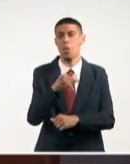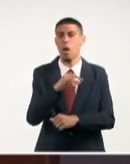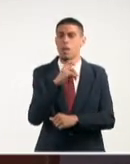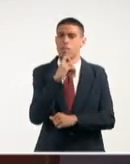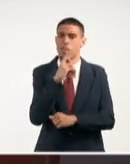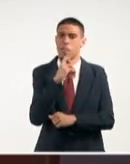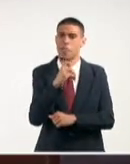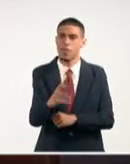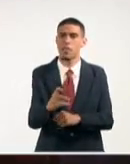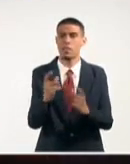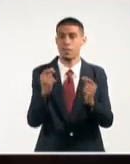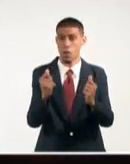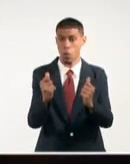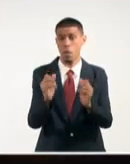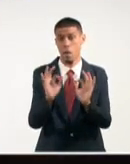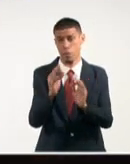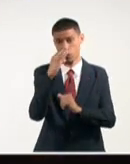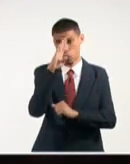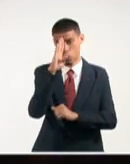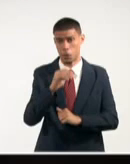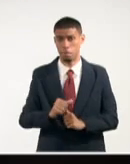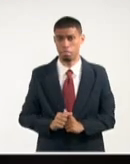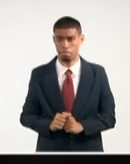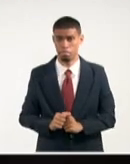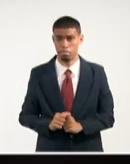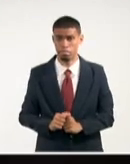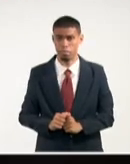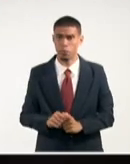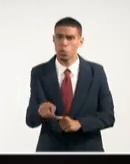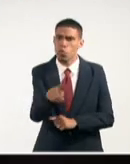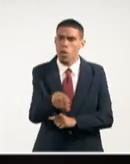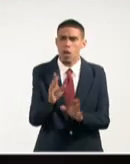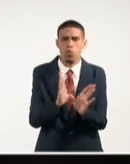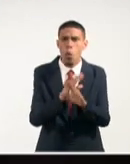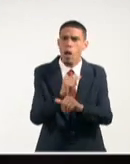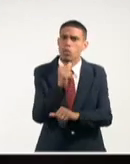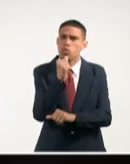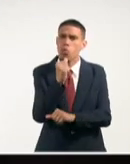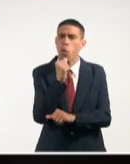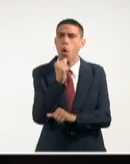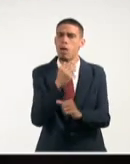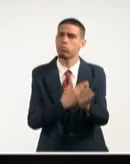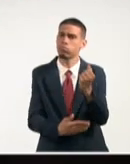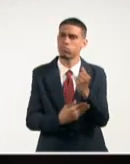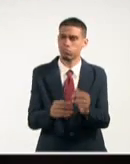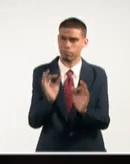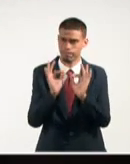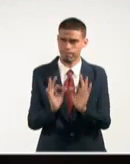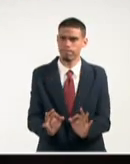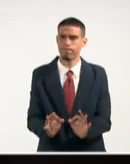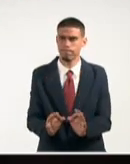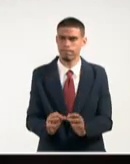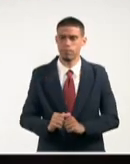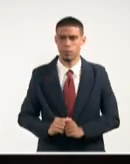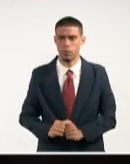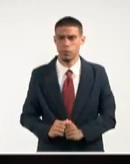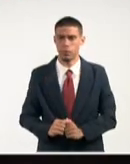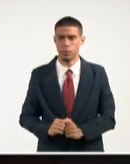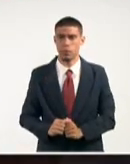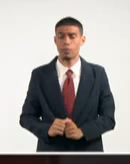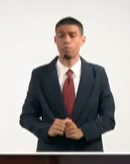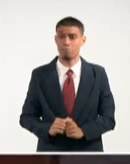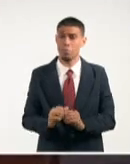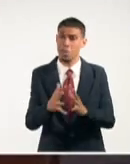nuestra economía. No tengan dudas de esta realidad, aunque el enemigo